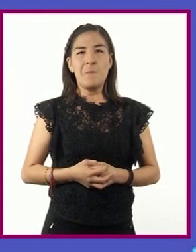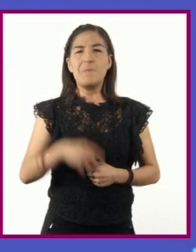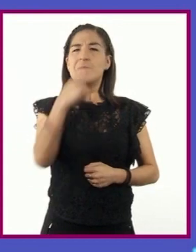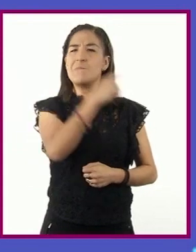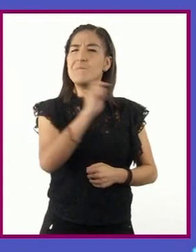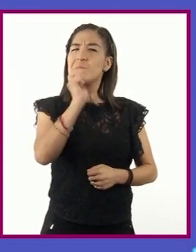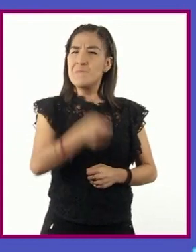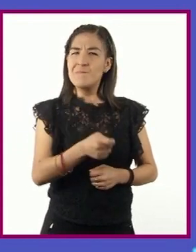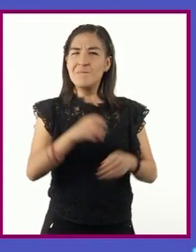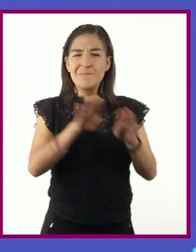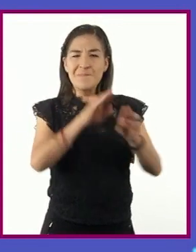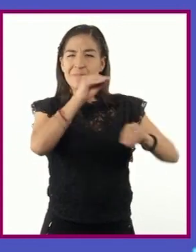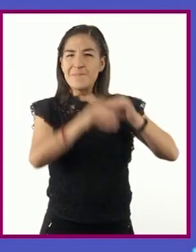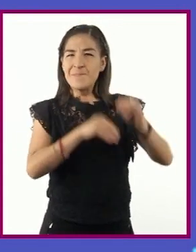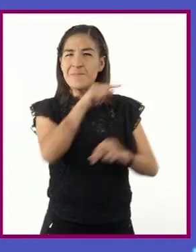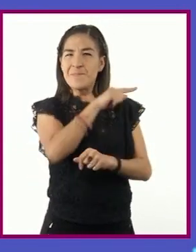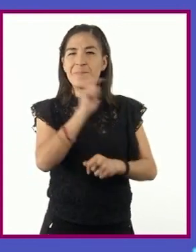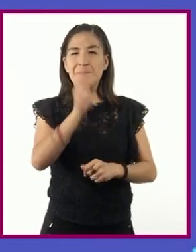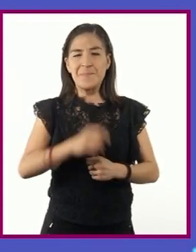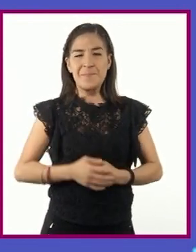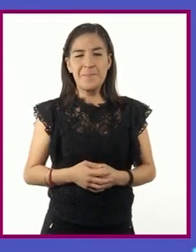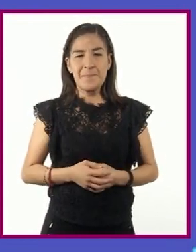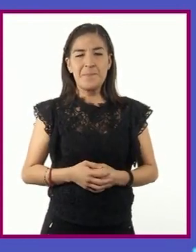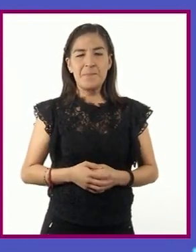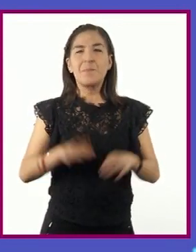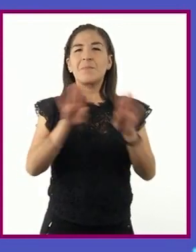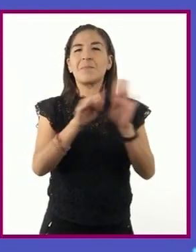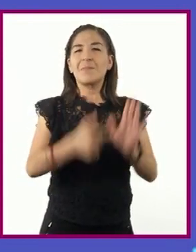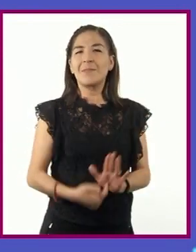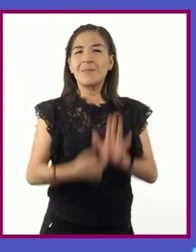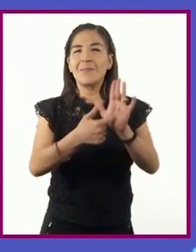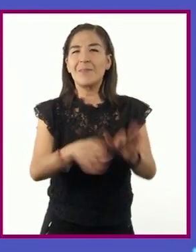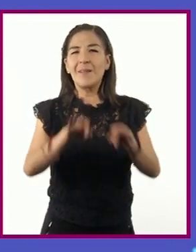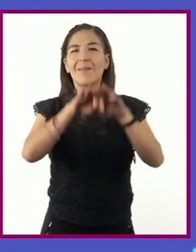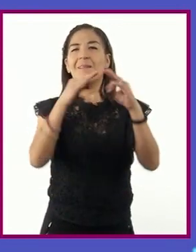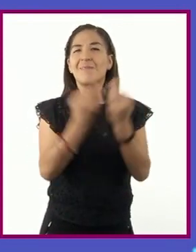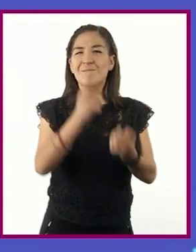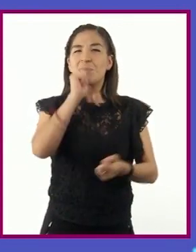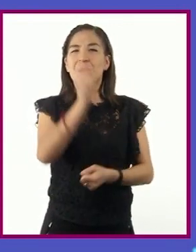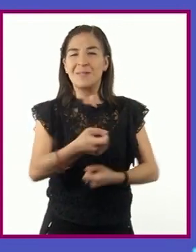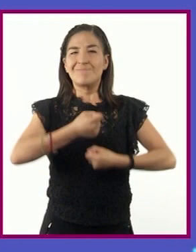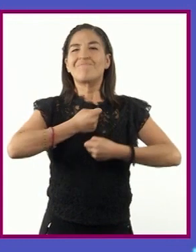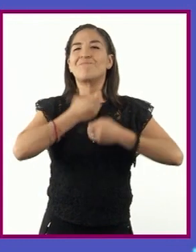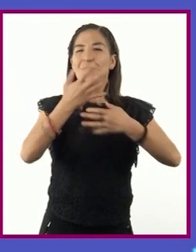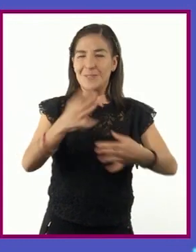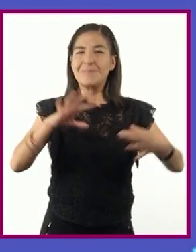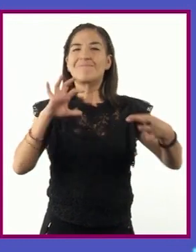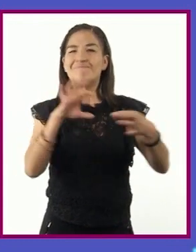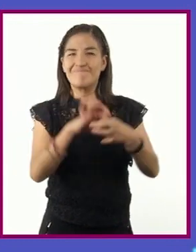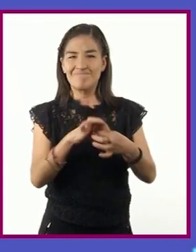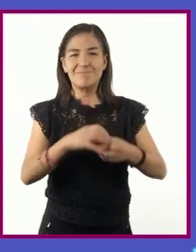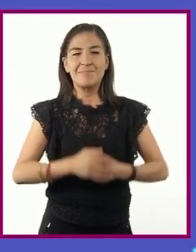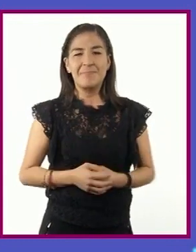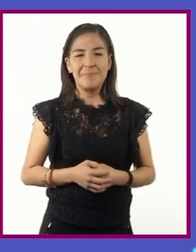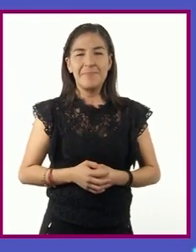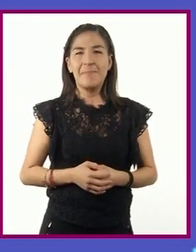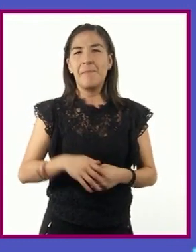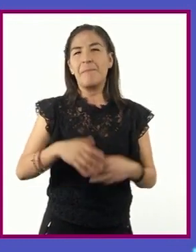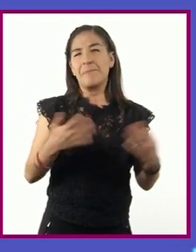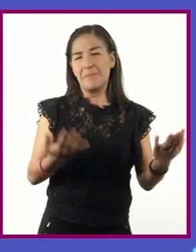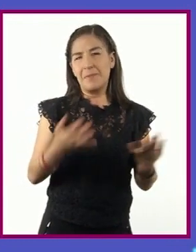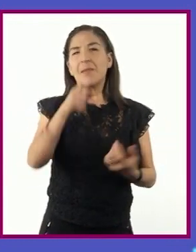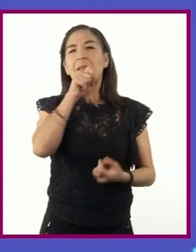Este poema plástico, como lo titula el autor, muestra relaciones directas con la poesía. Pueden, aunque